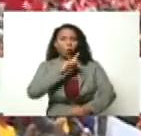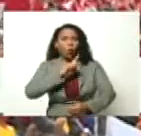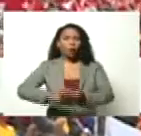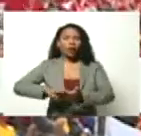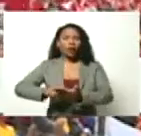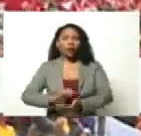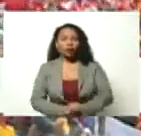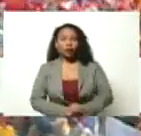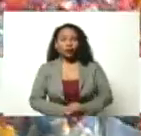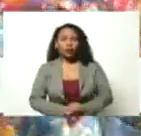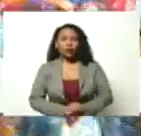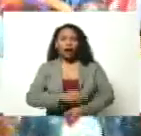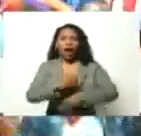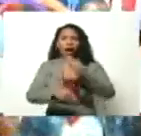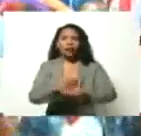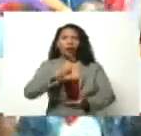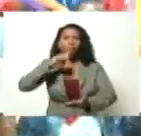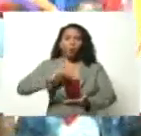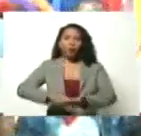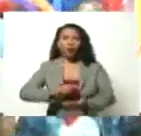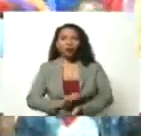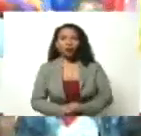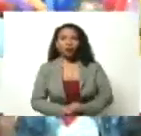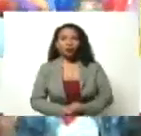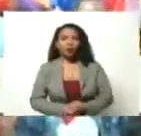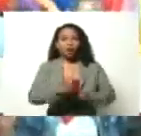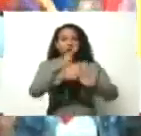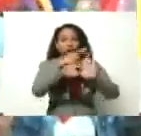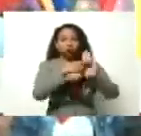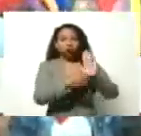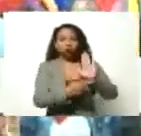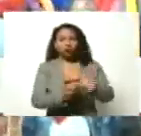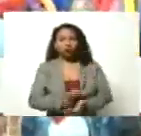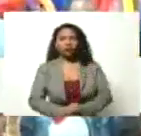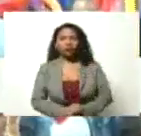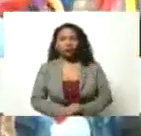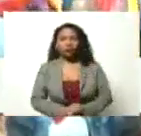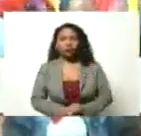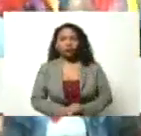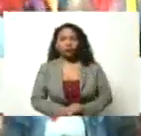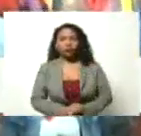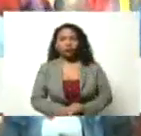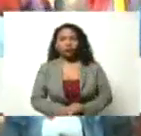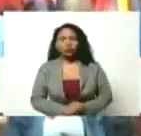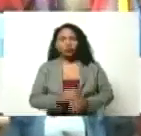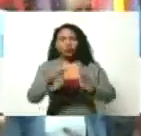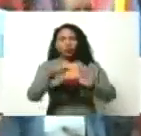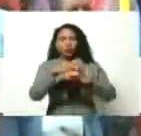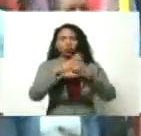y hacer cumplir los reglamentos estatutos